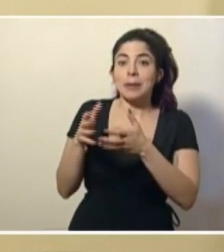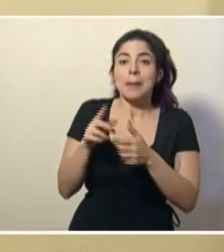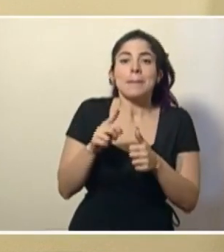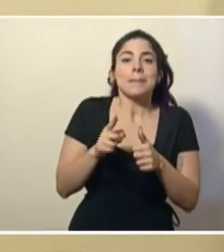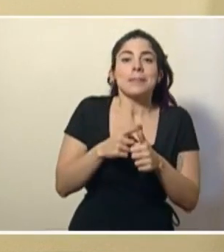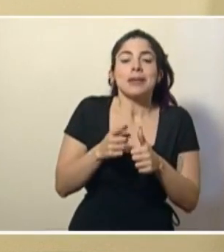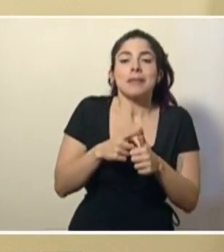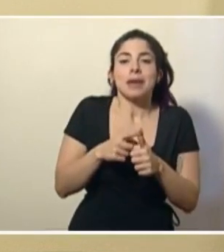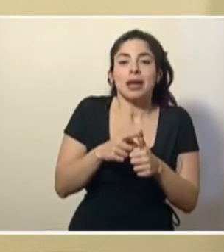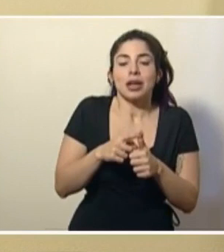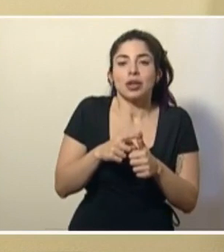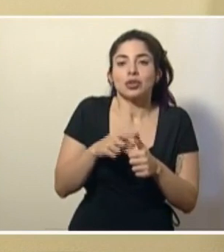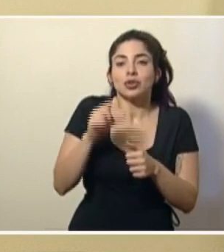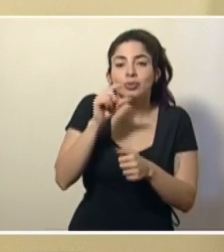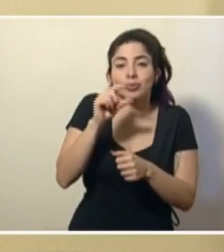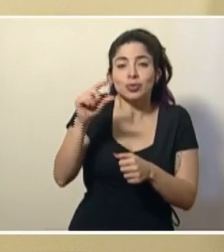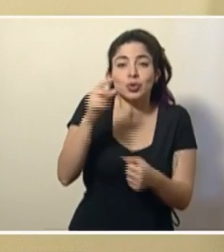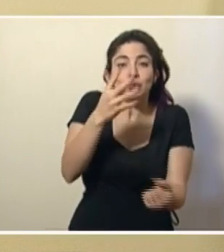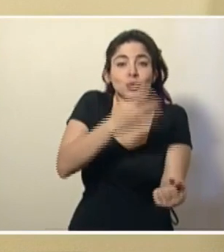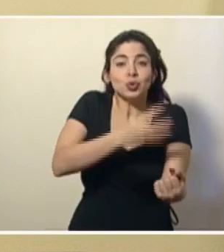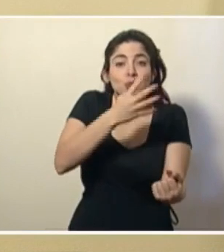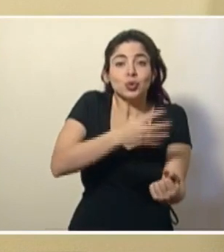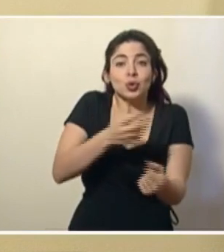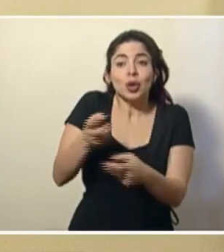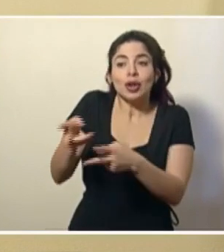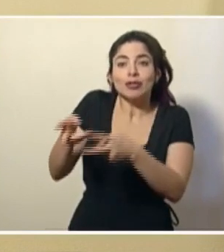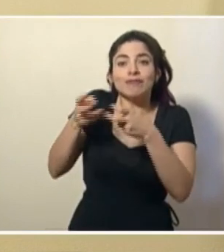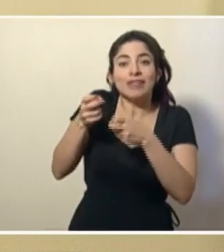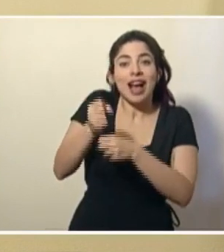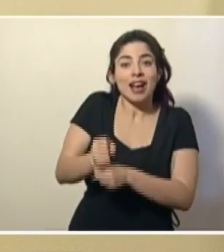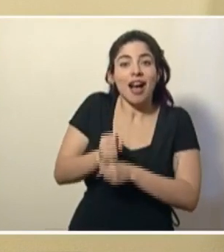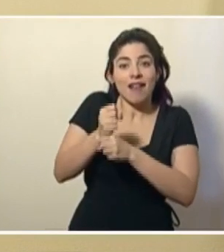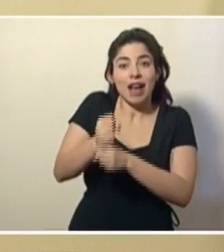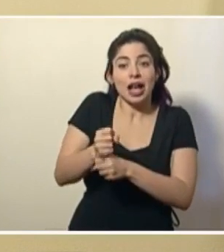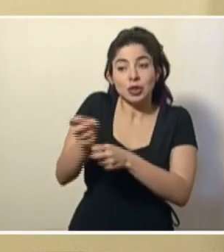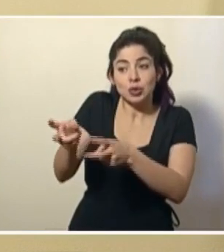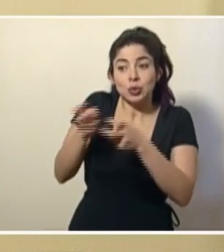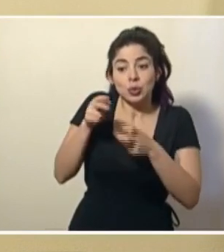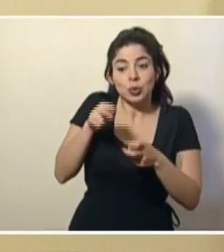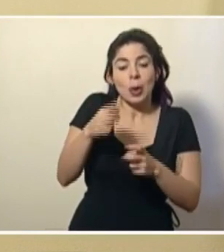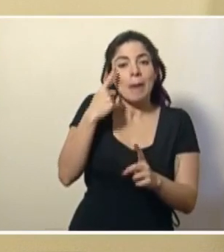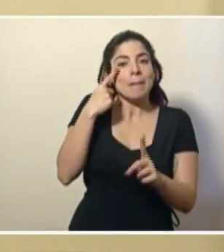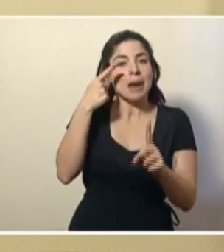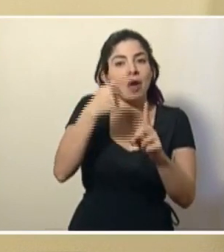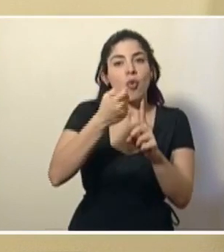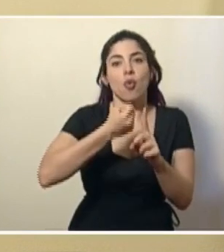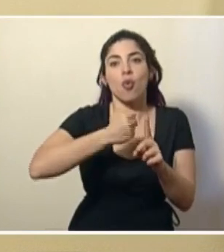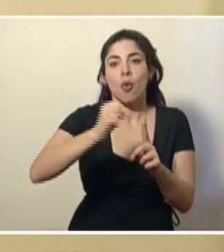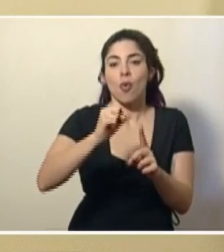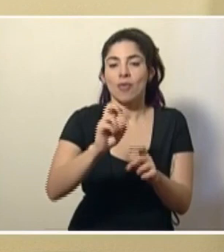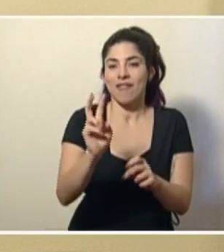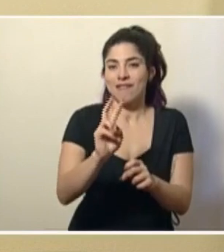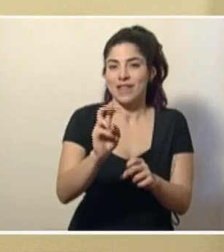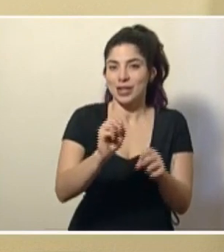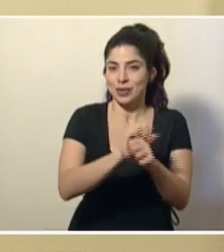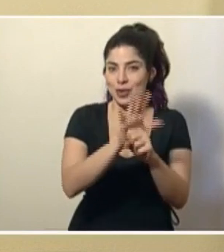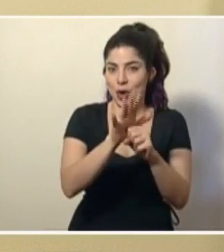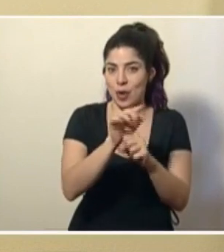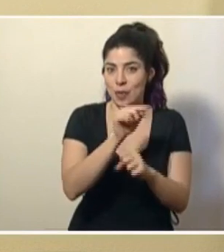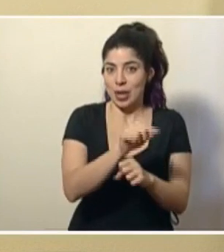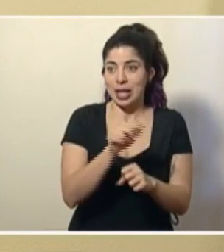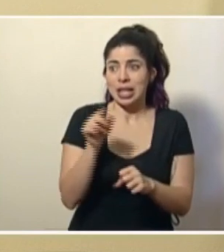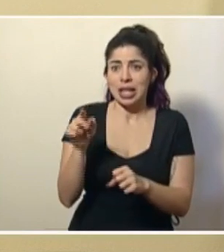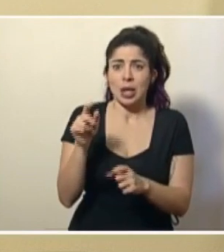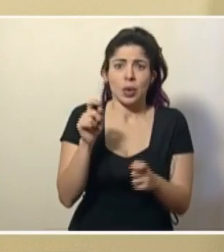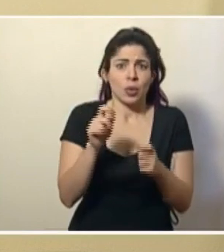primeros viales de los sueros de caballo para combatir el virus que causa el COVID-19. Esto